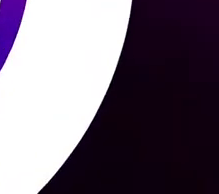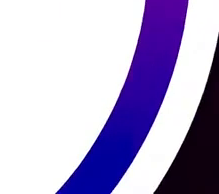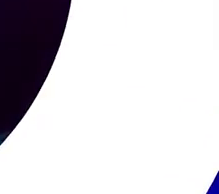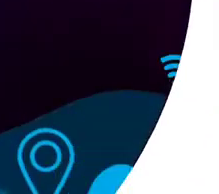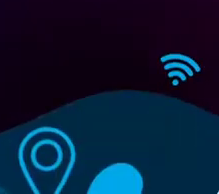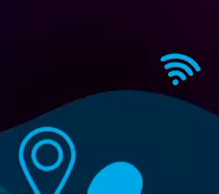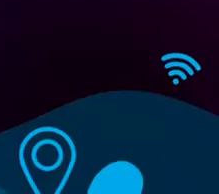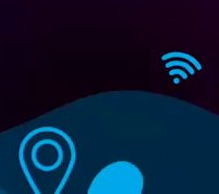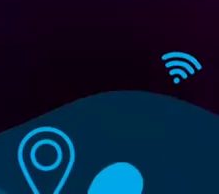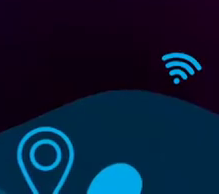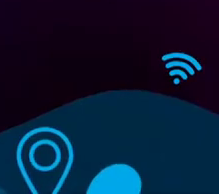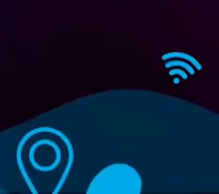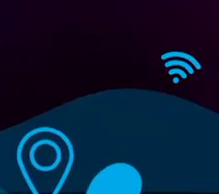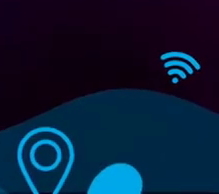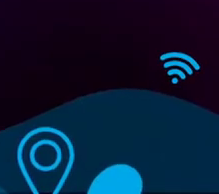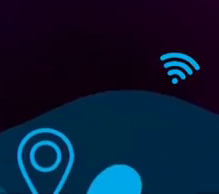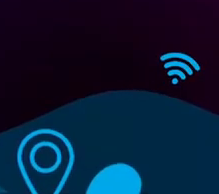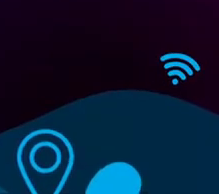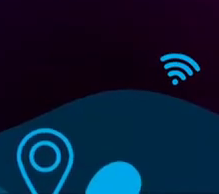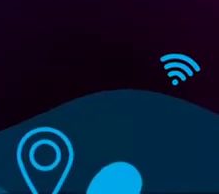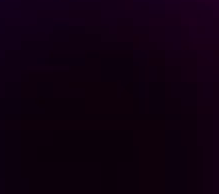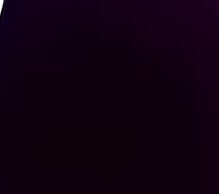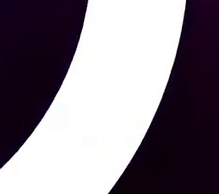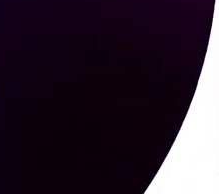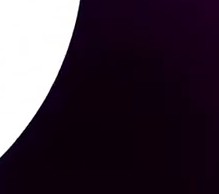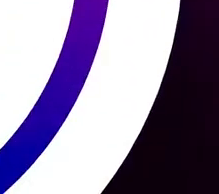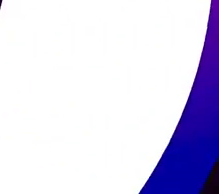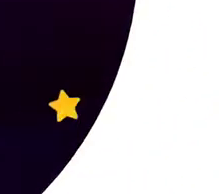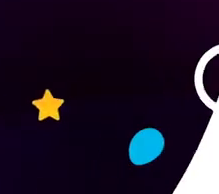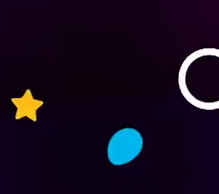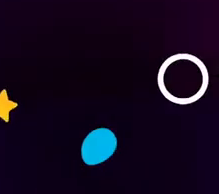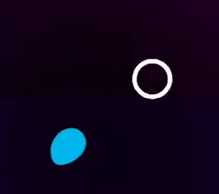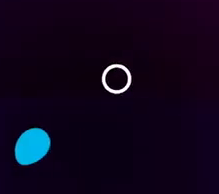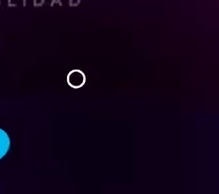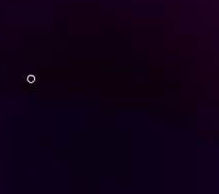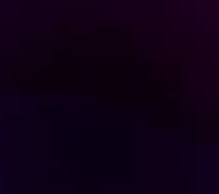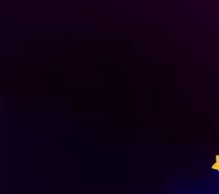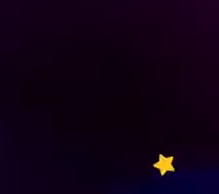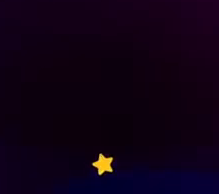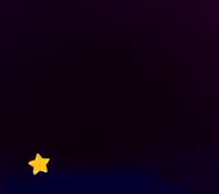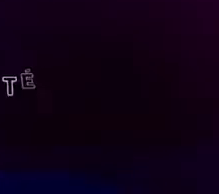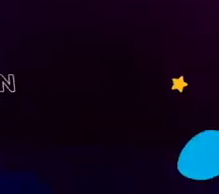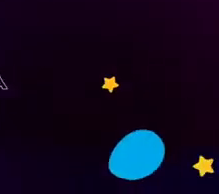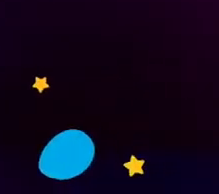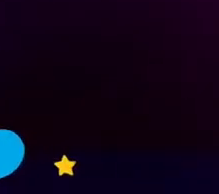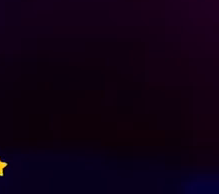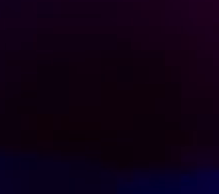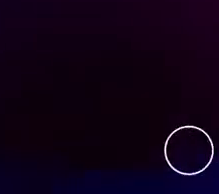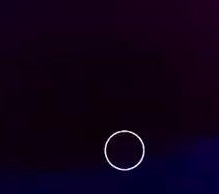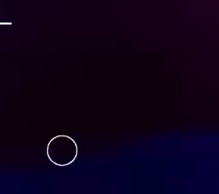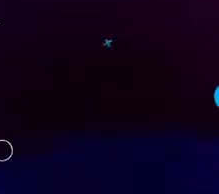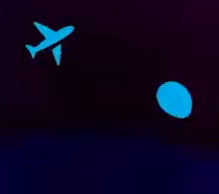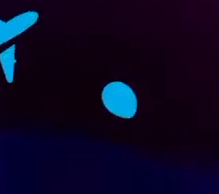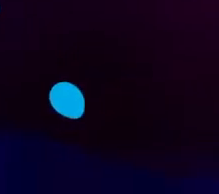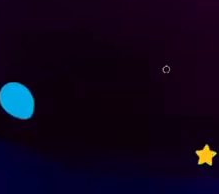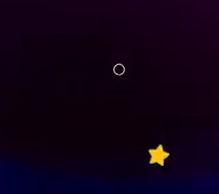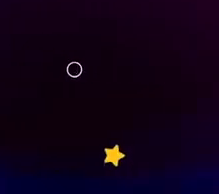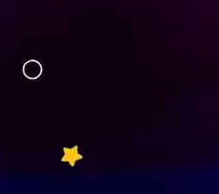SER TV y Meduca presentan las clases especiales para materias técnicas.